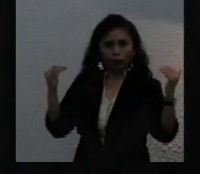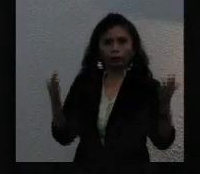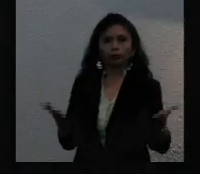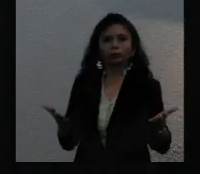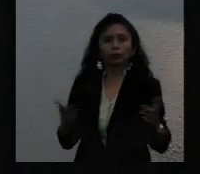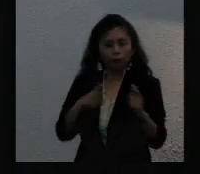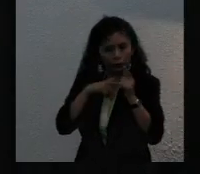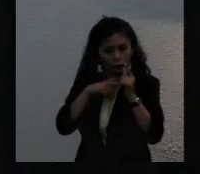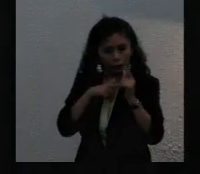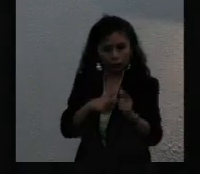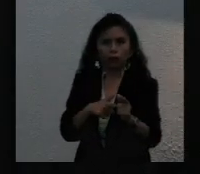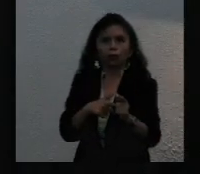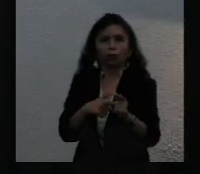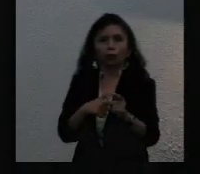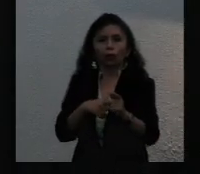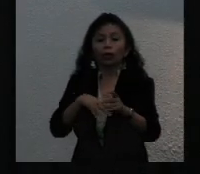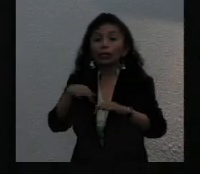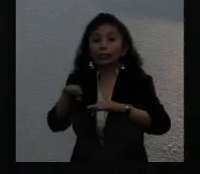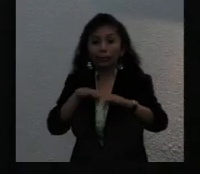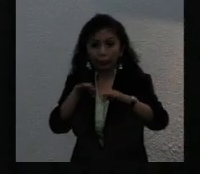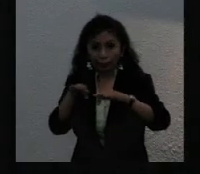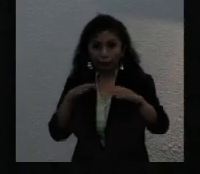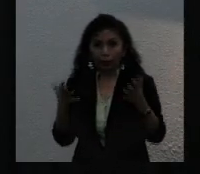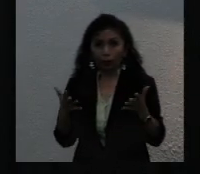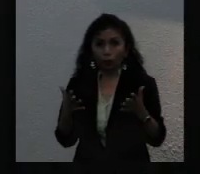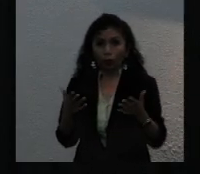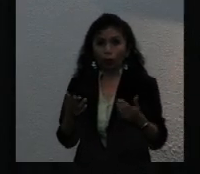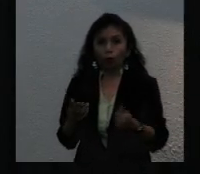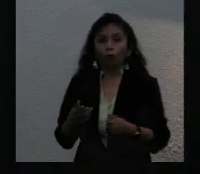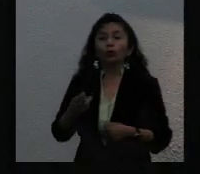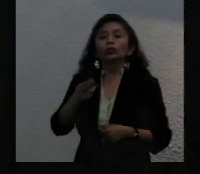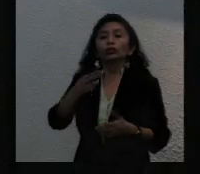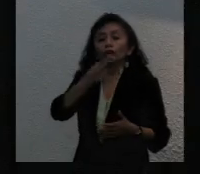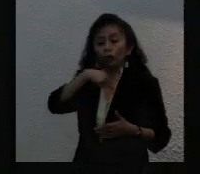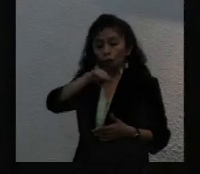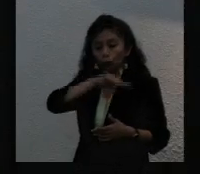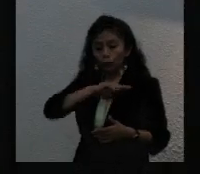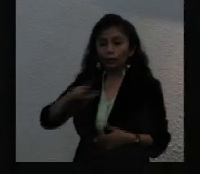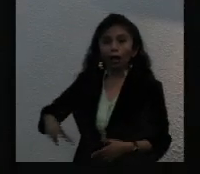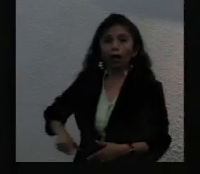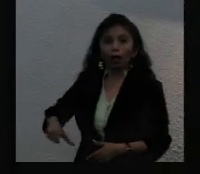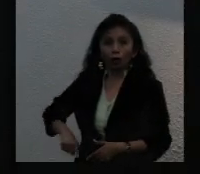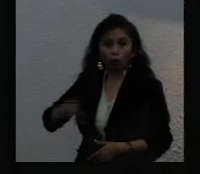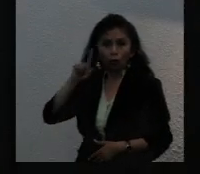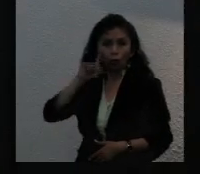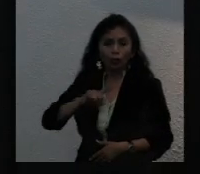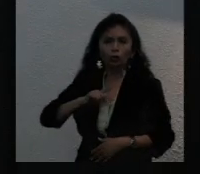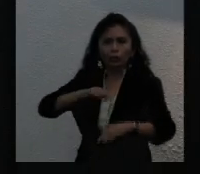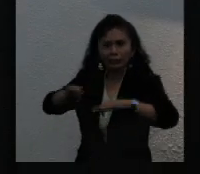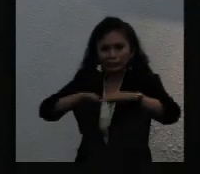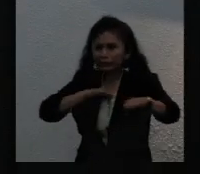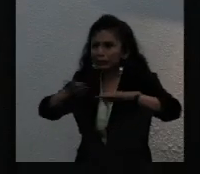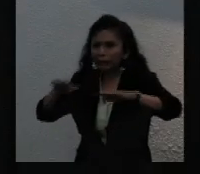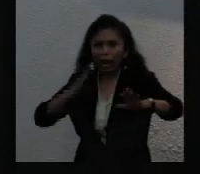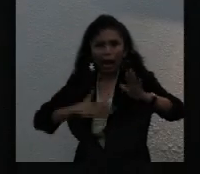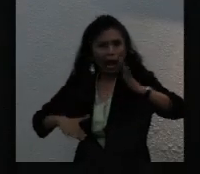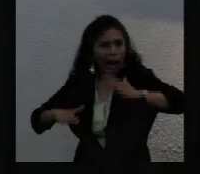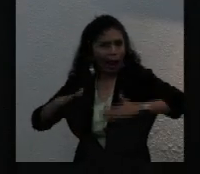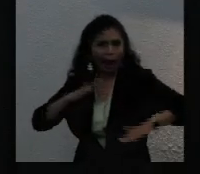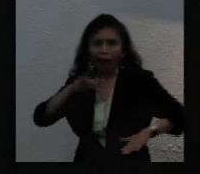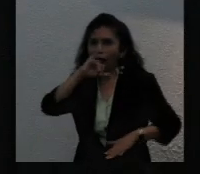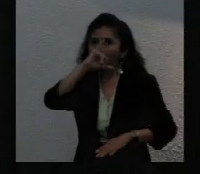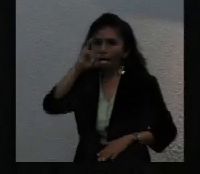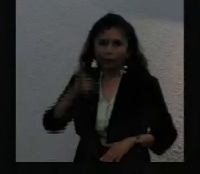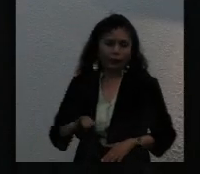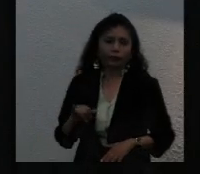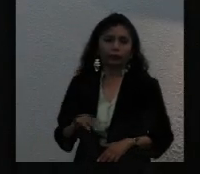y siguiendo el ritmo que nos marca nuestra gobernadora, que trabaja incansablemente poniendo el ejemplo.